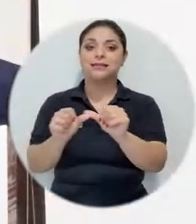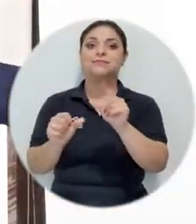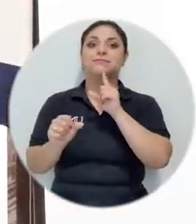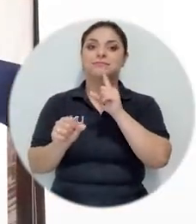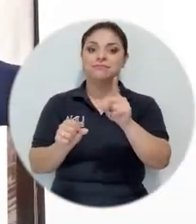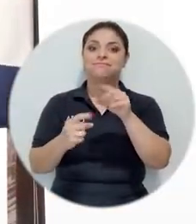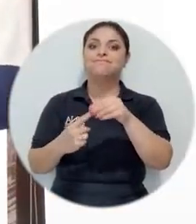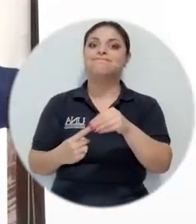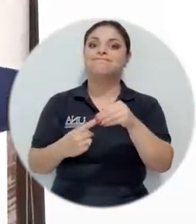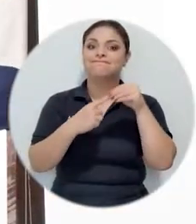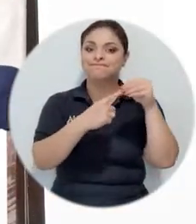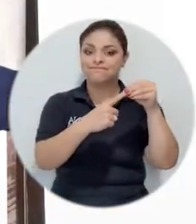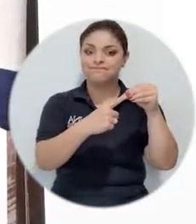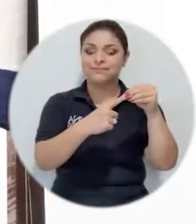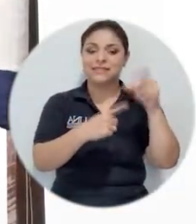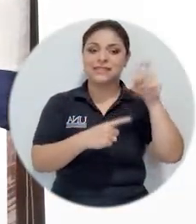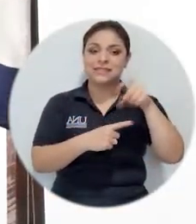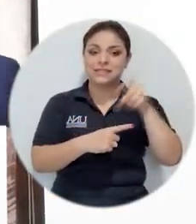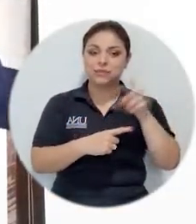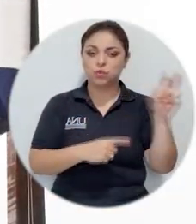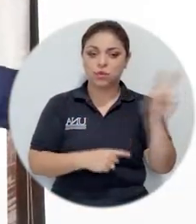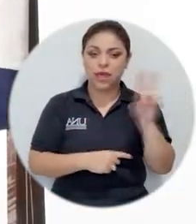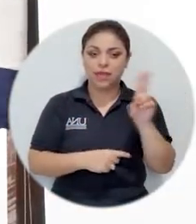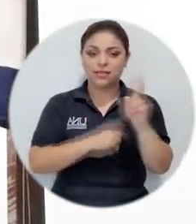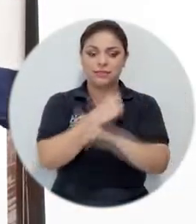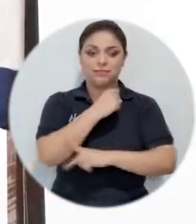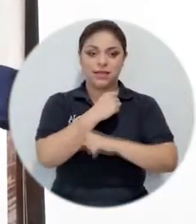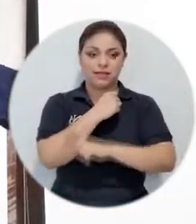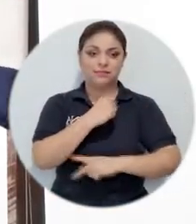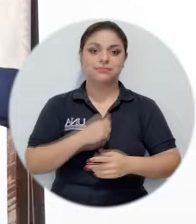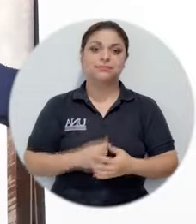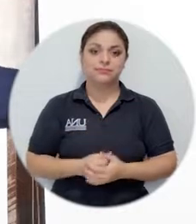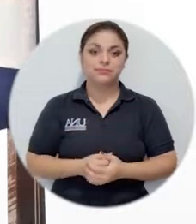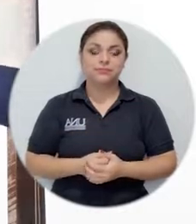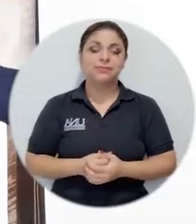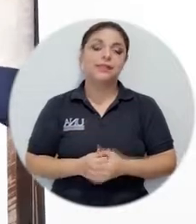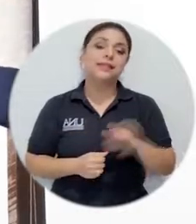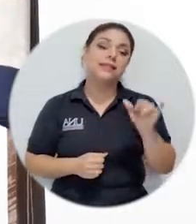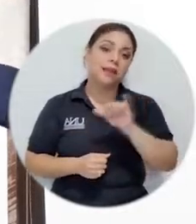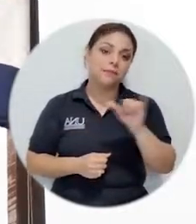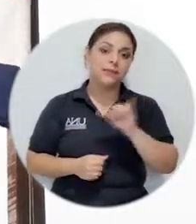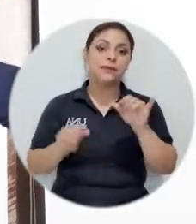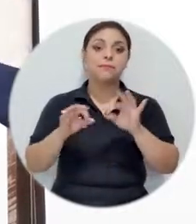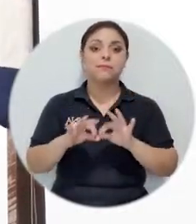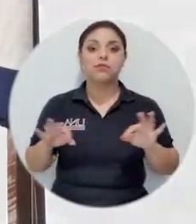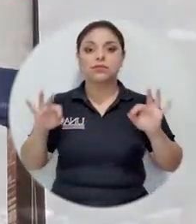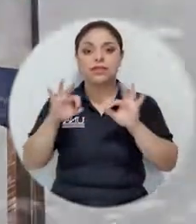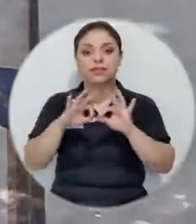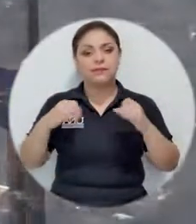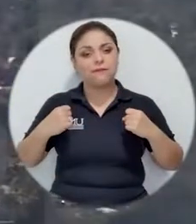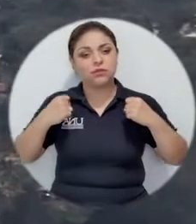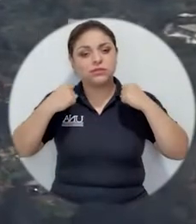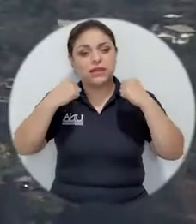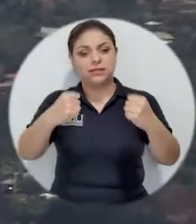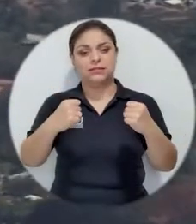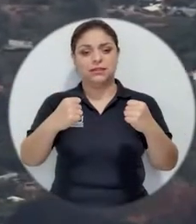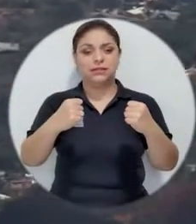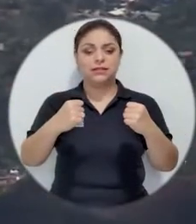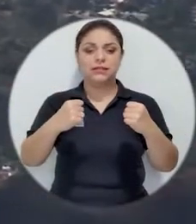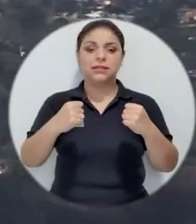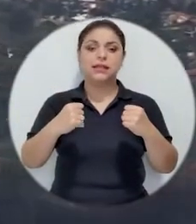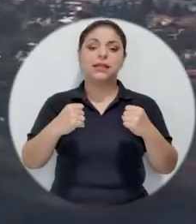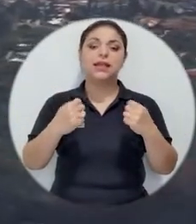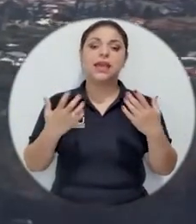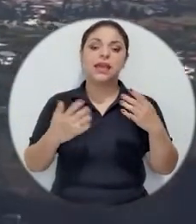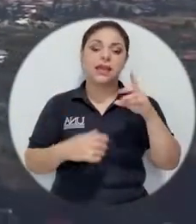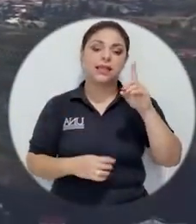esas áreas en las cuales realmente el país requiere un insumo. Y por otra parte, me parece muy importante